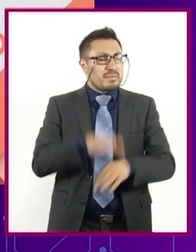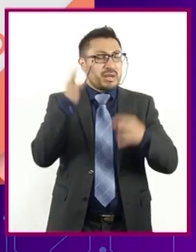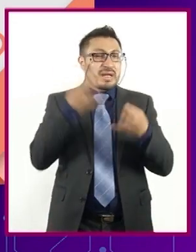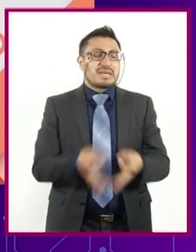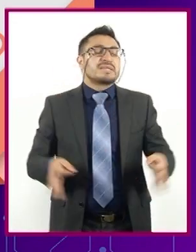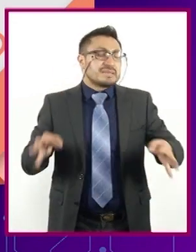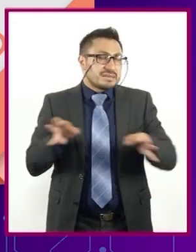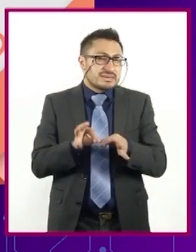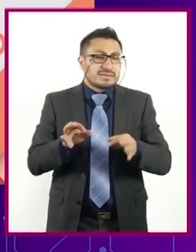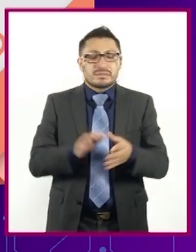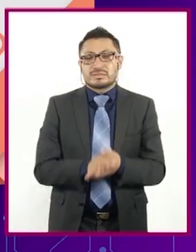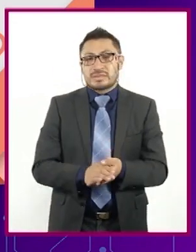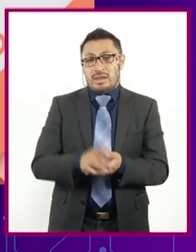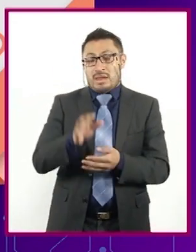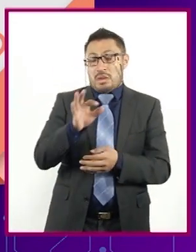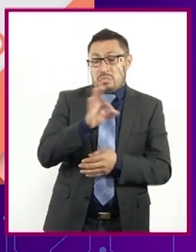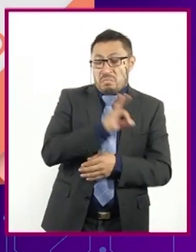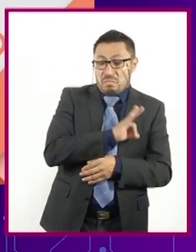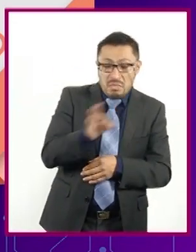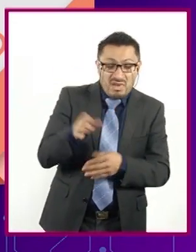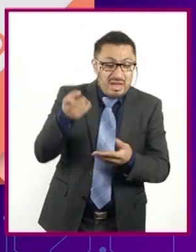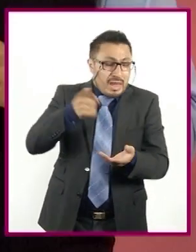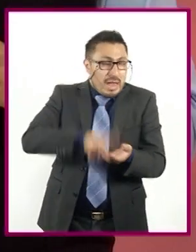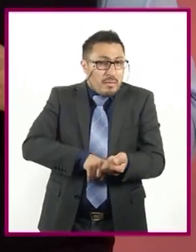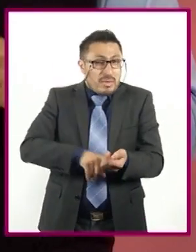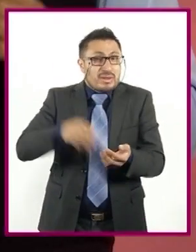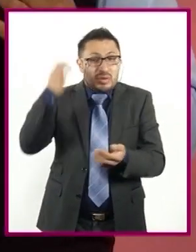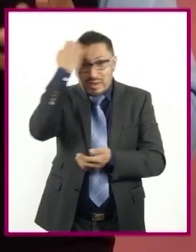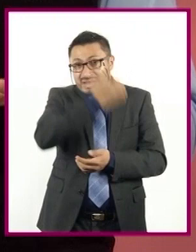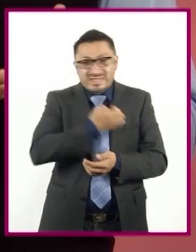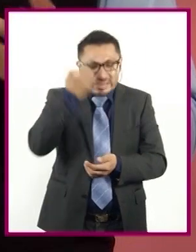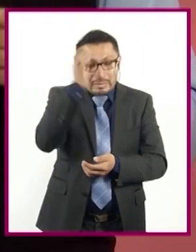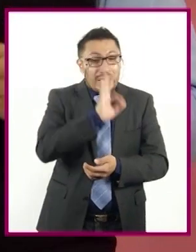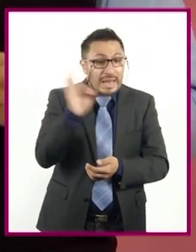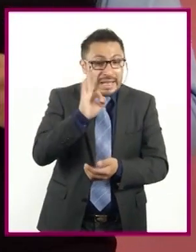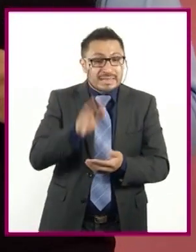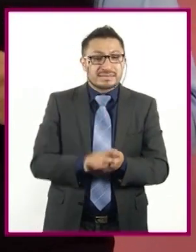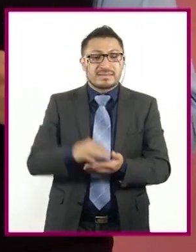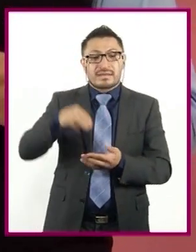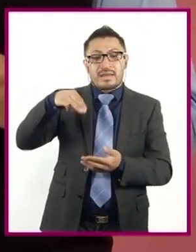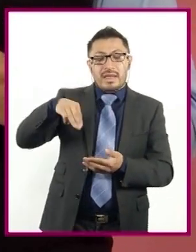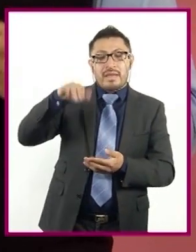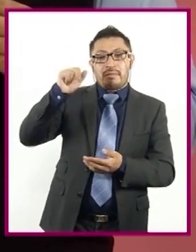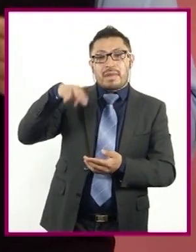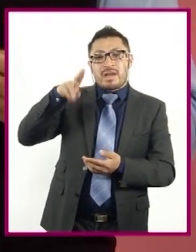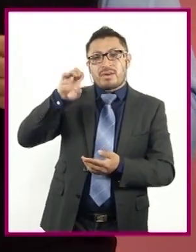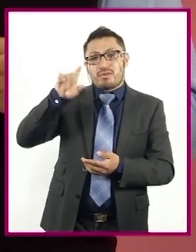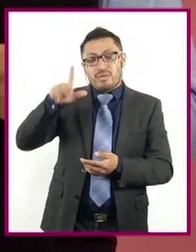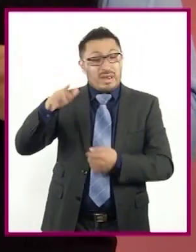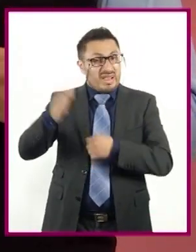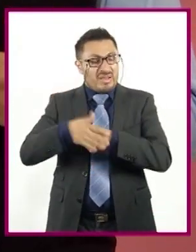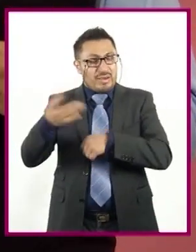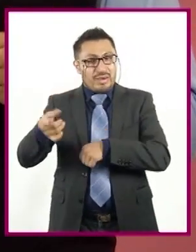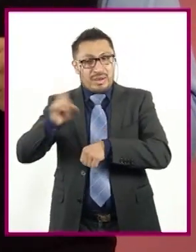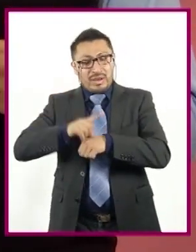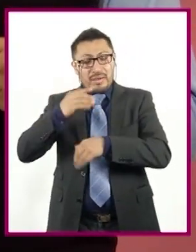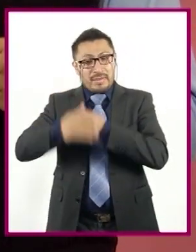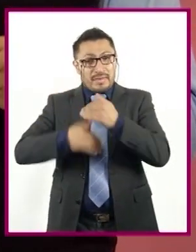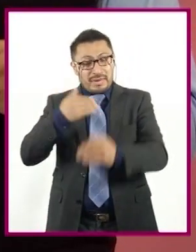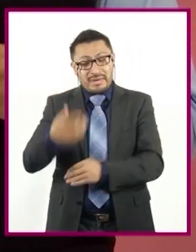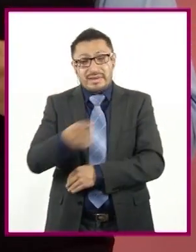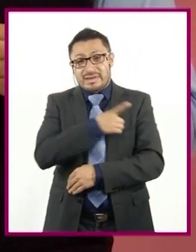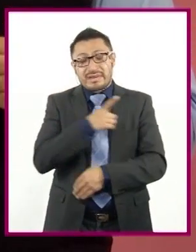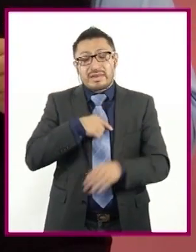relevante y que pudiera venir en el examen. Manuel, en los próximos días, tendrá que presentar